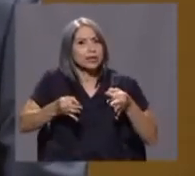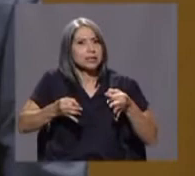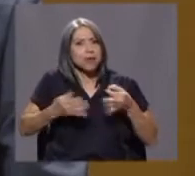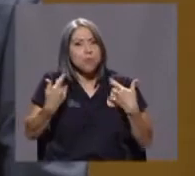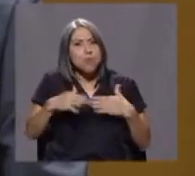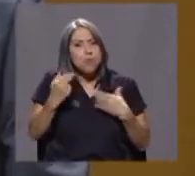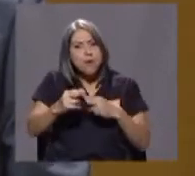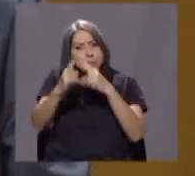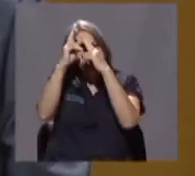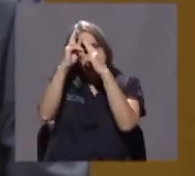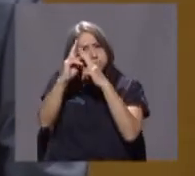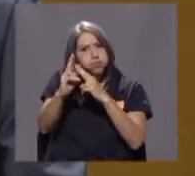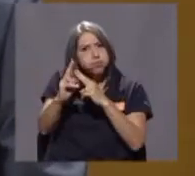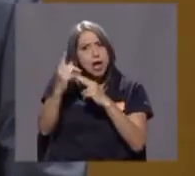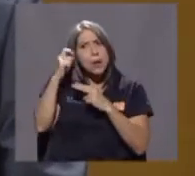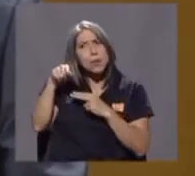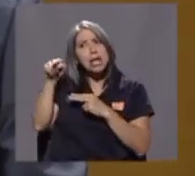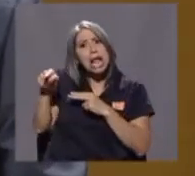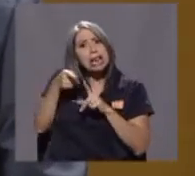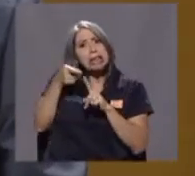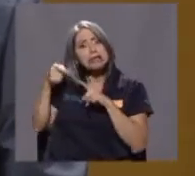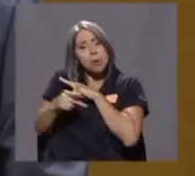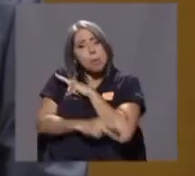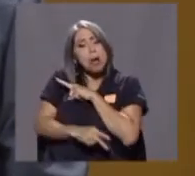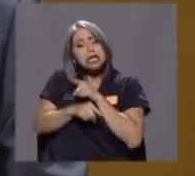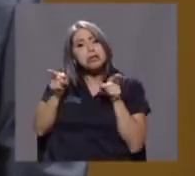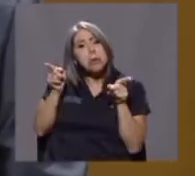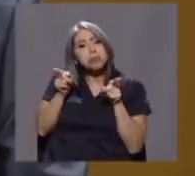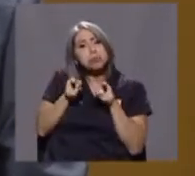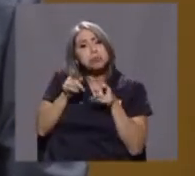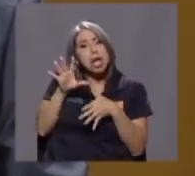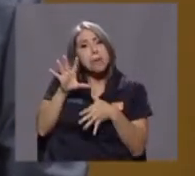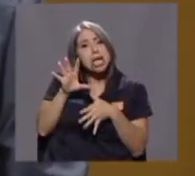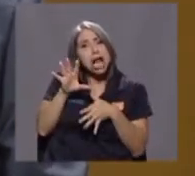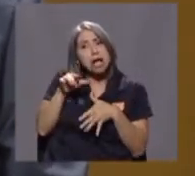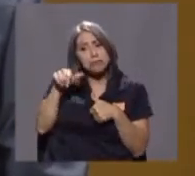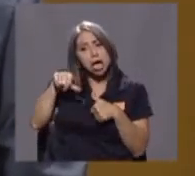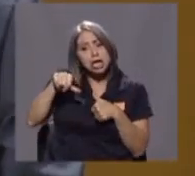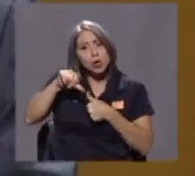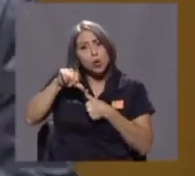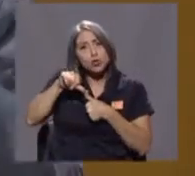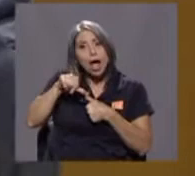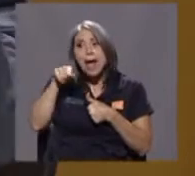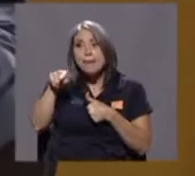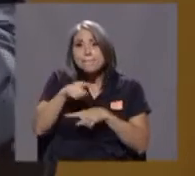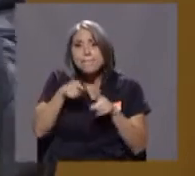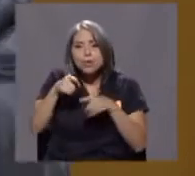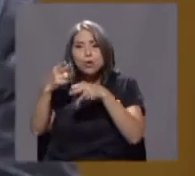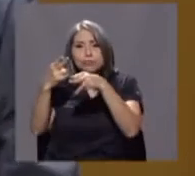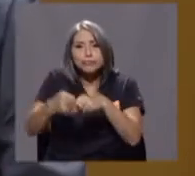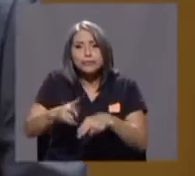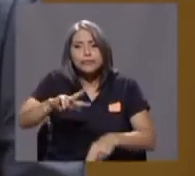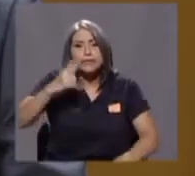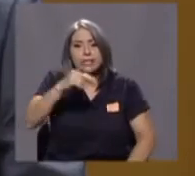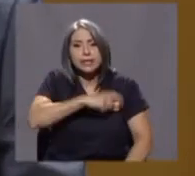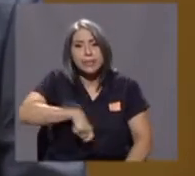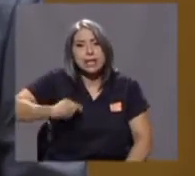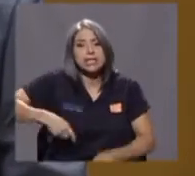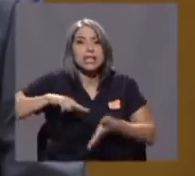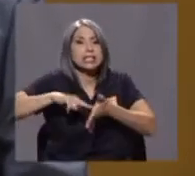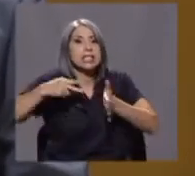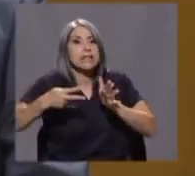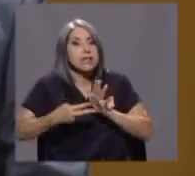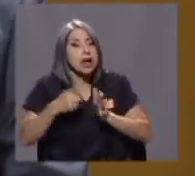uno de los países más insignificantes del continente americano, haber ocupado el puesto de vicepresidente significa que le estaban